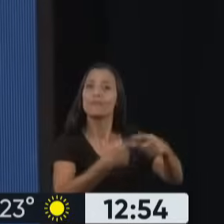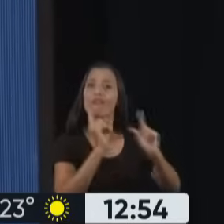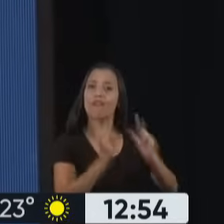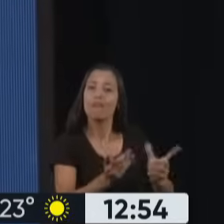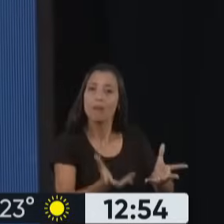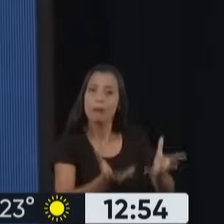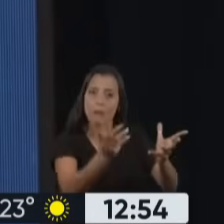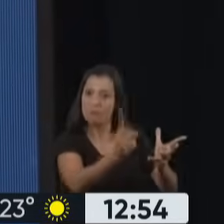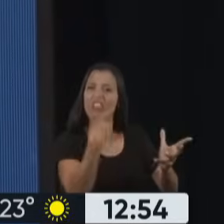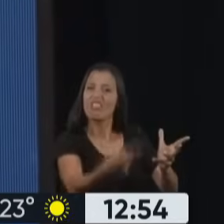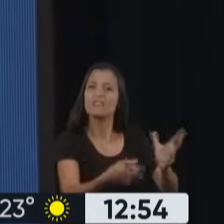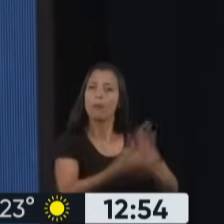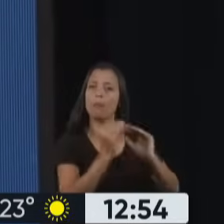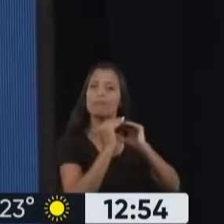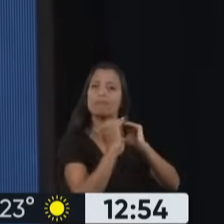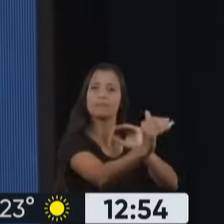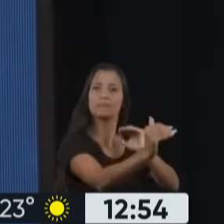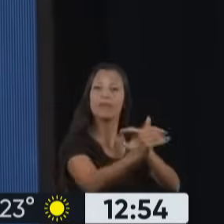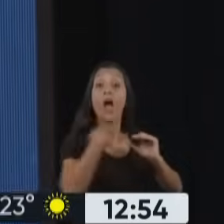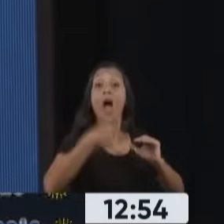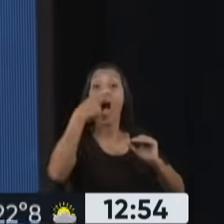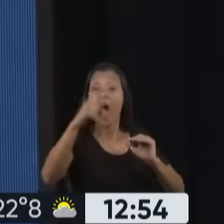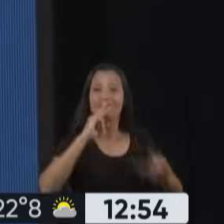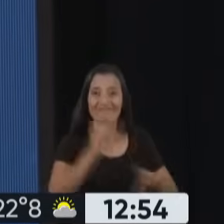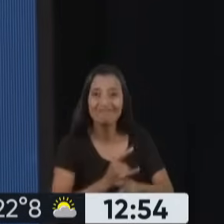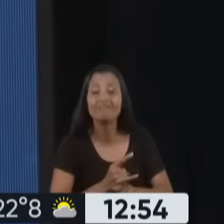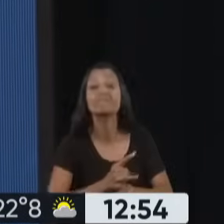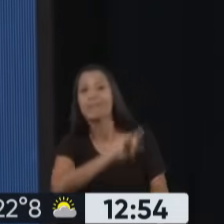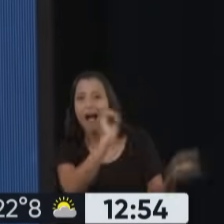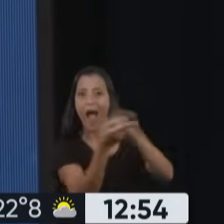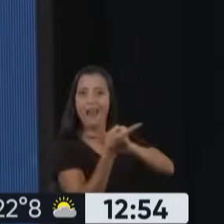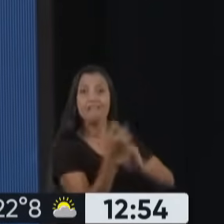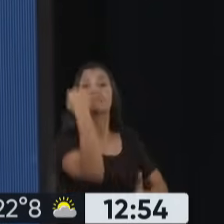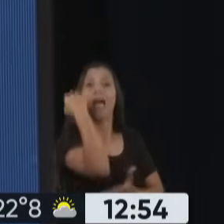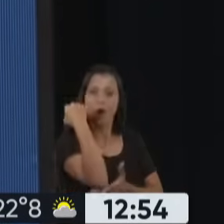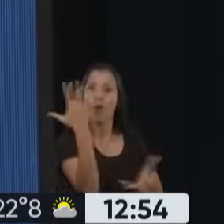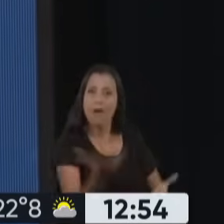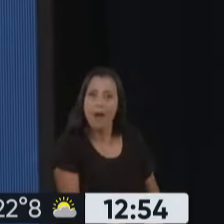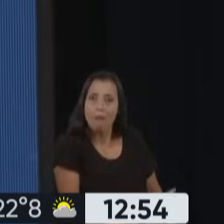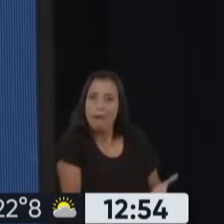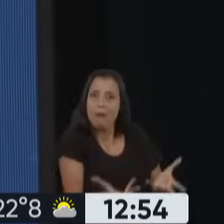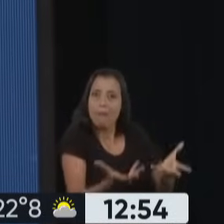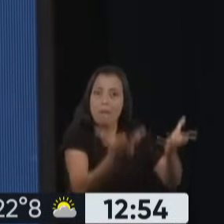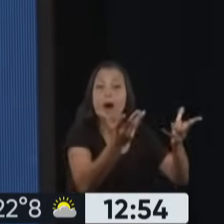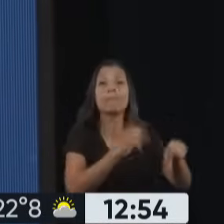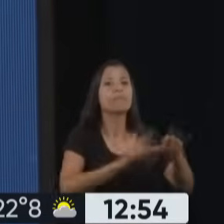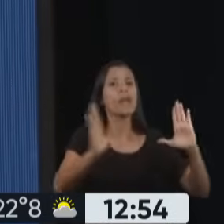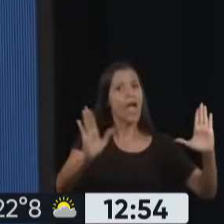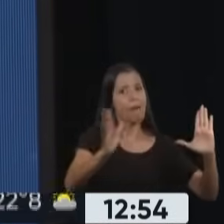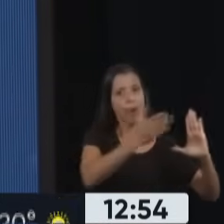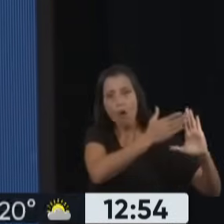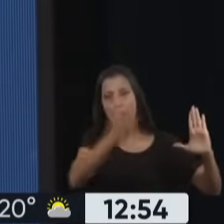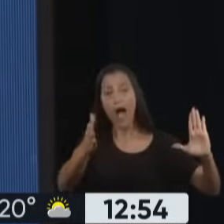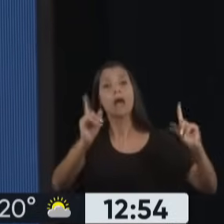ahí. Pero sucede que la actividad empezó a crecer, el desestacionalizado empezaba a mostrar